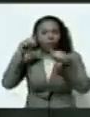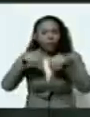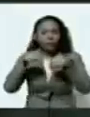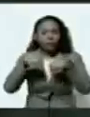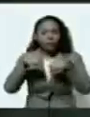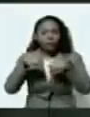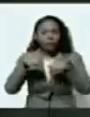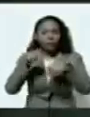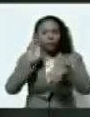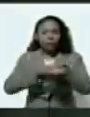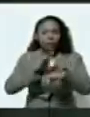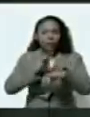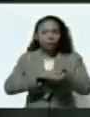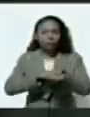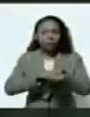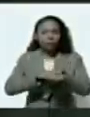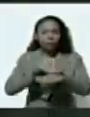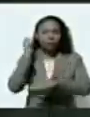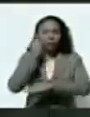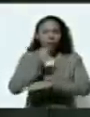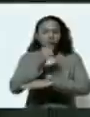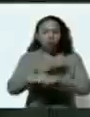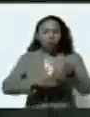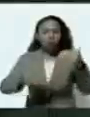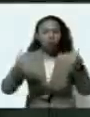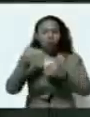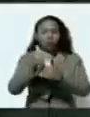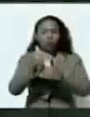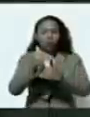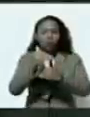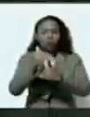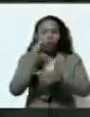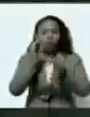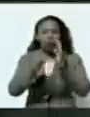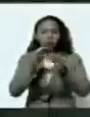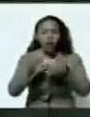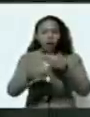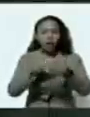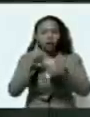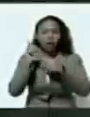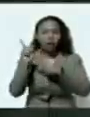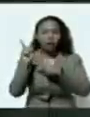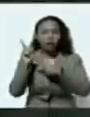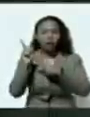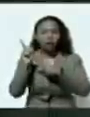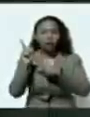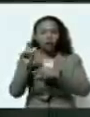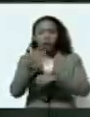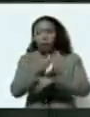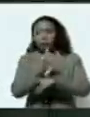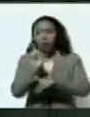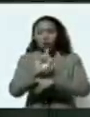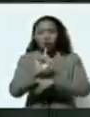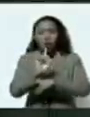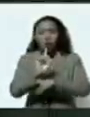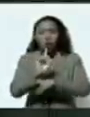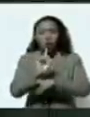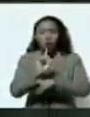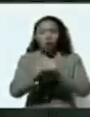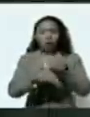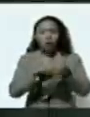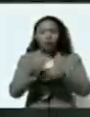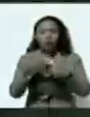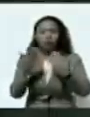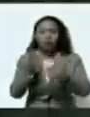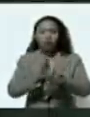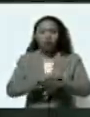Este exhorto del Tribunal Supremo de Justicia, hecho en esta sentencia, al parecer no se materializó. ¿Qué